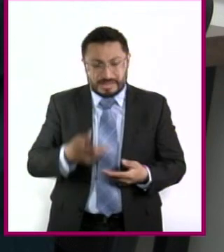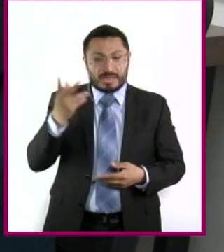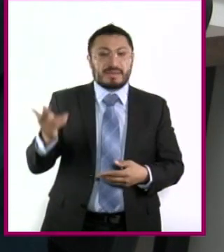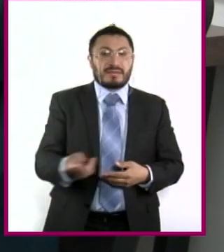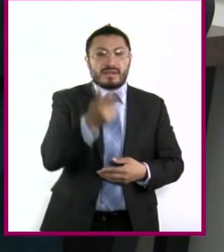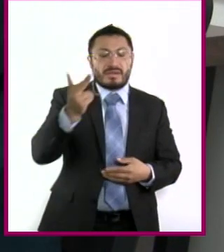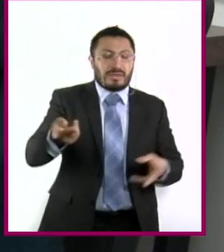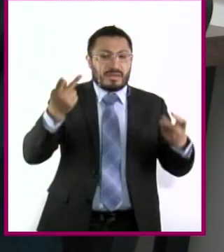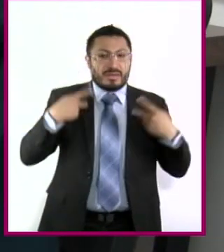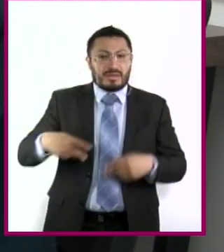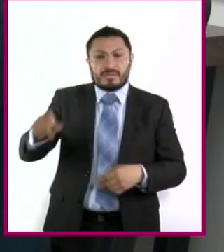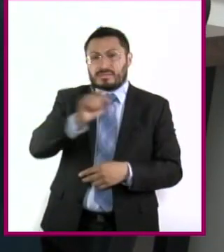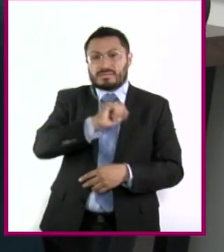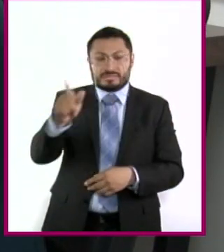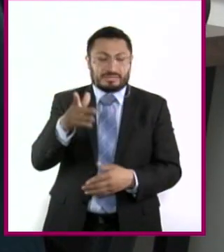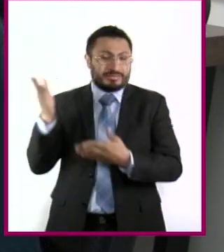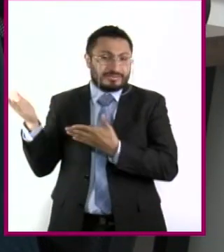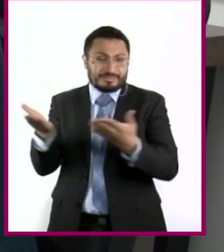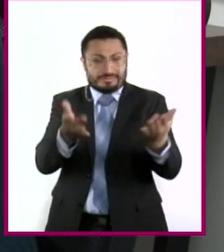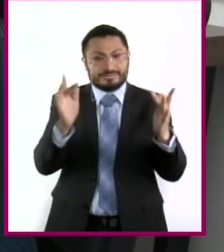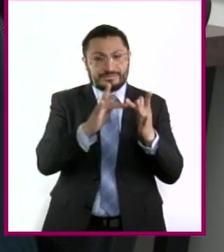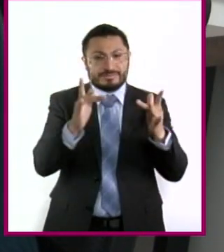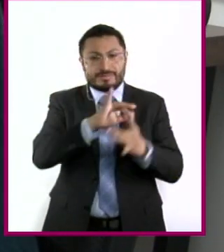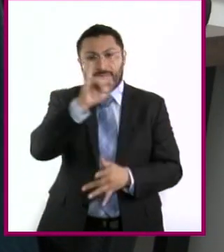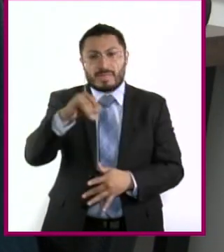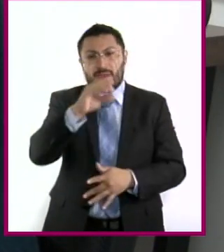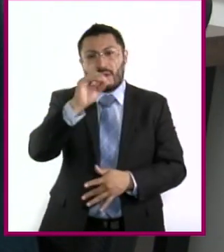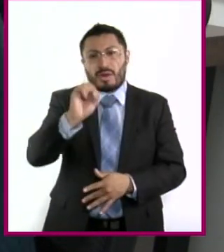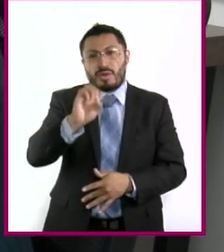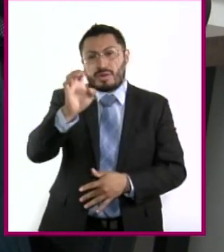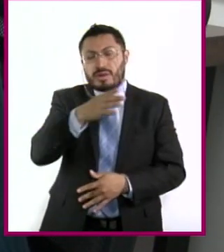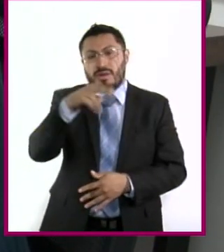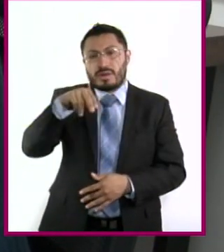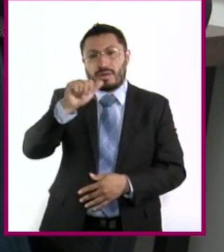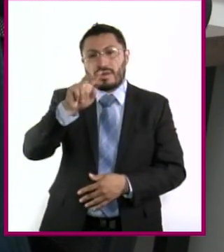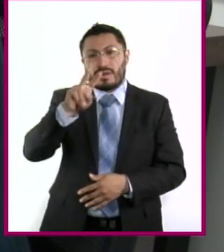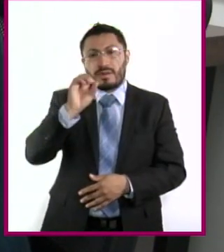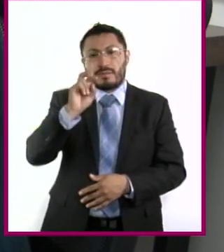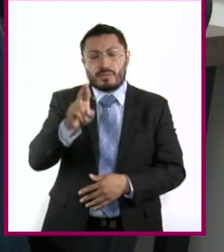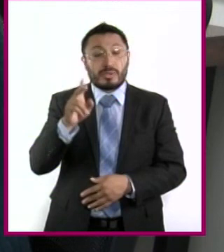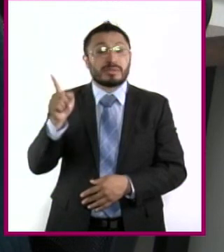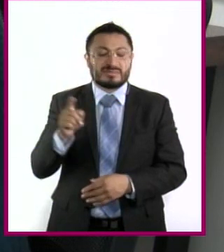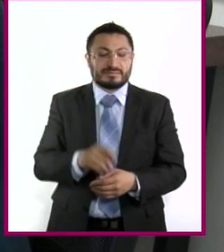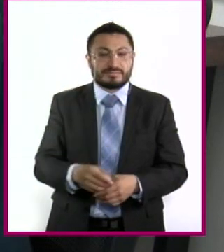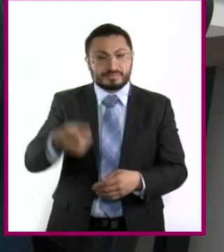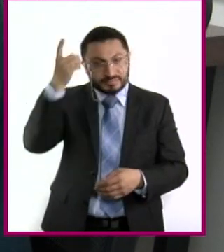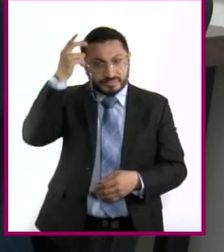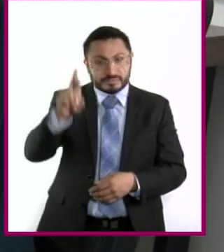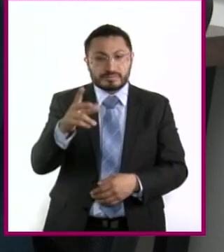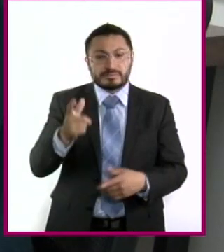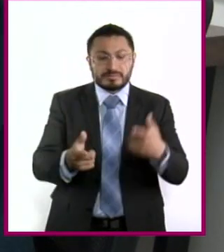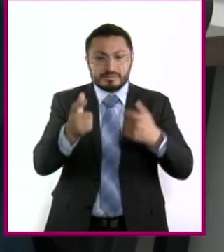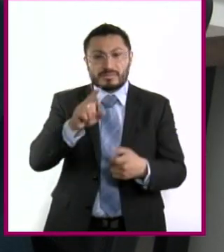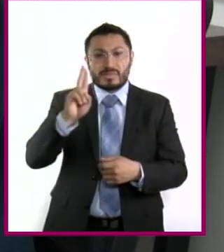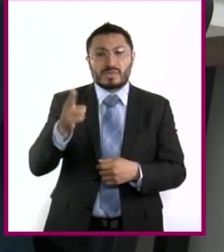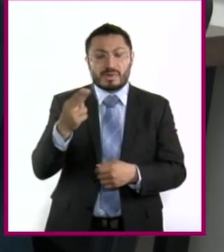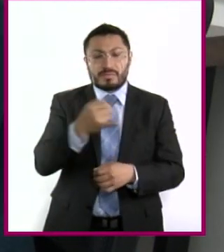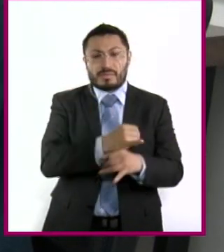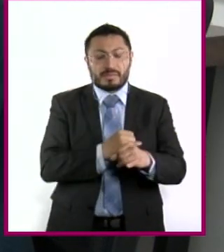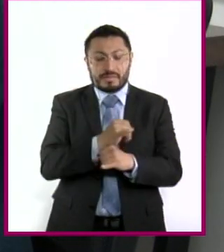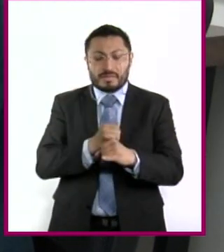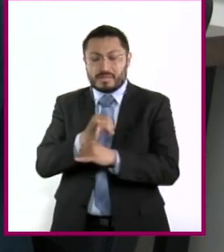un experto? Aquí tengo el contacto de José Nabor Cruz Marcelo, doctor en Economía por la UNAM e investigador en estos